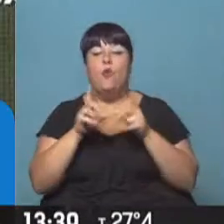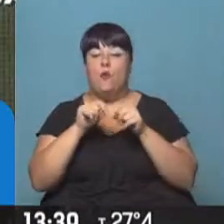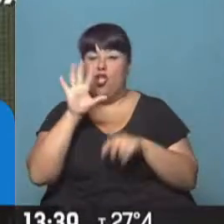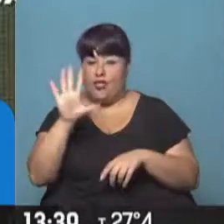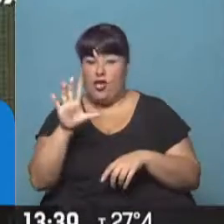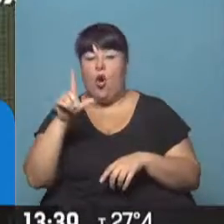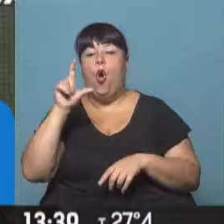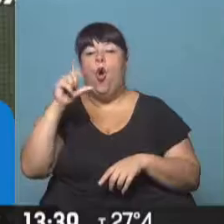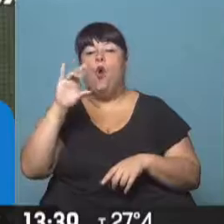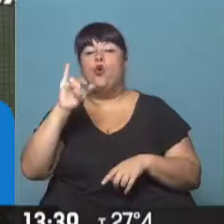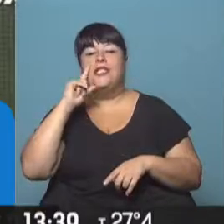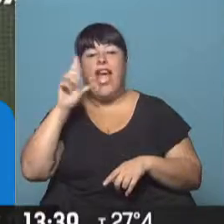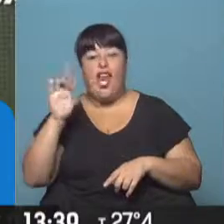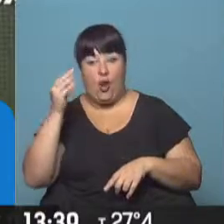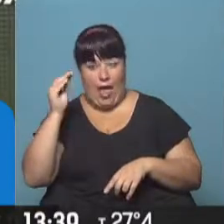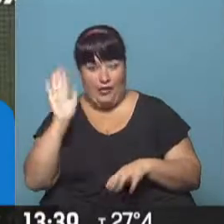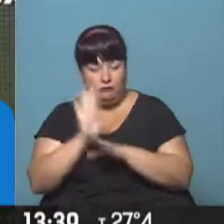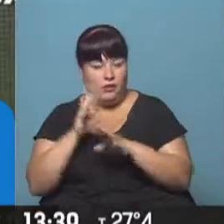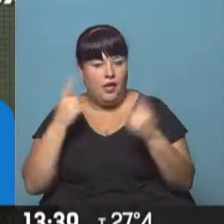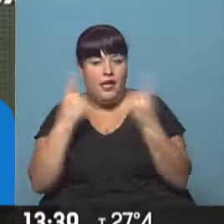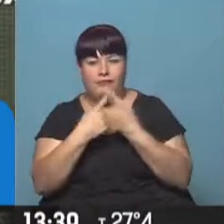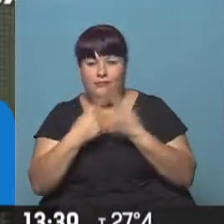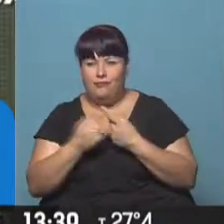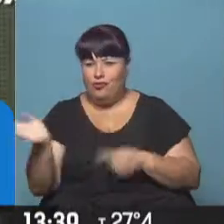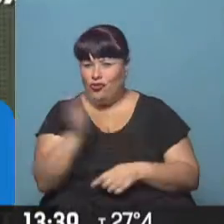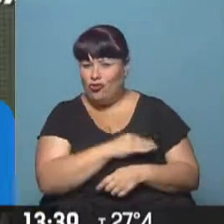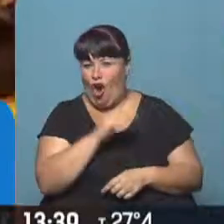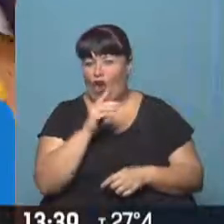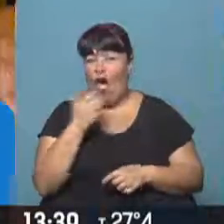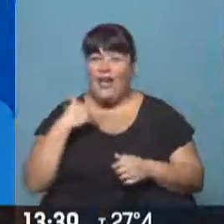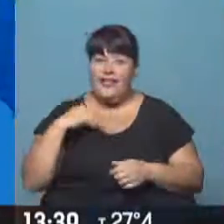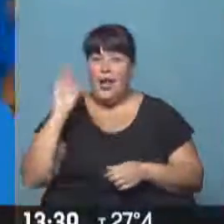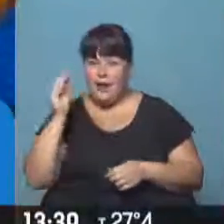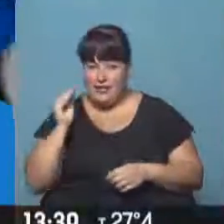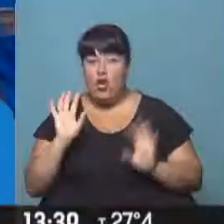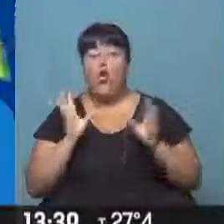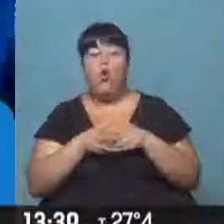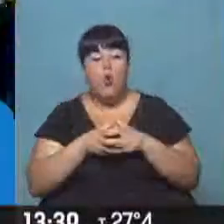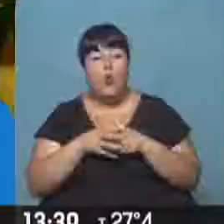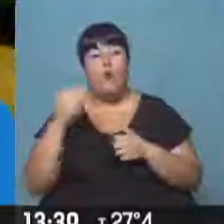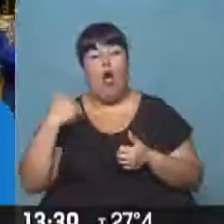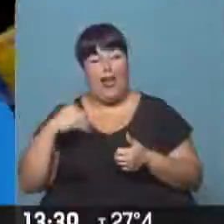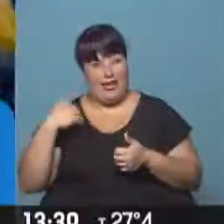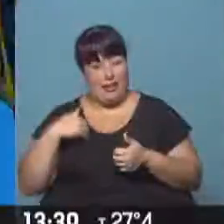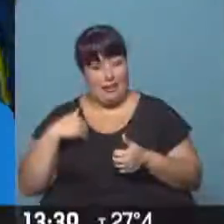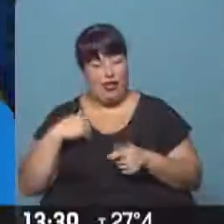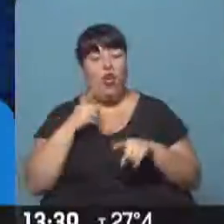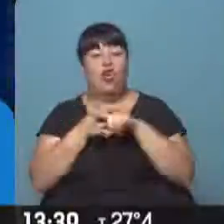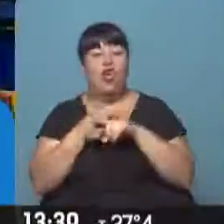con Cruzeiro de Brasil. Fíjense, prácticamente choques en todas las circunstancias. Y los grupos de argentinos